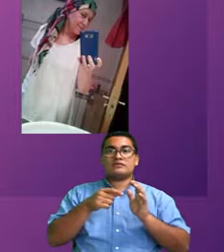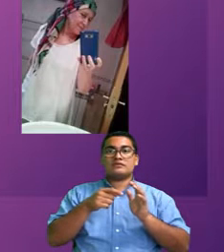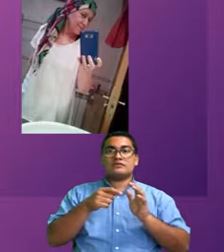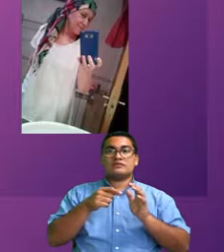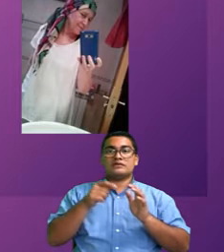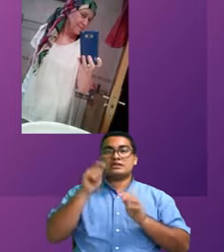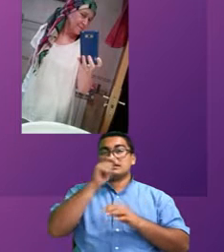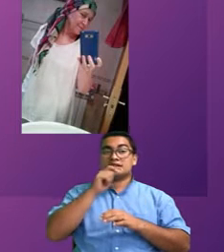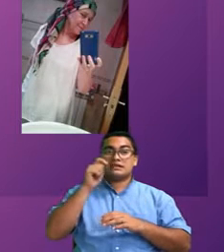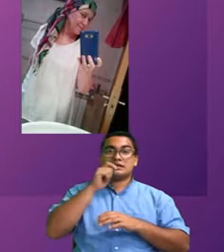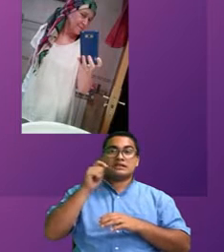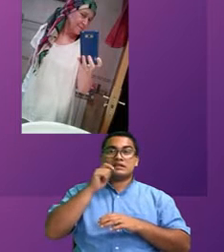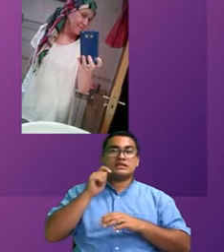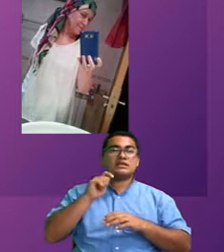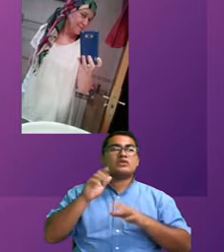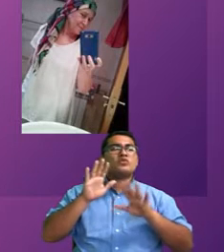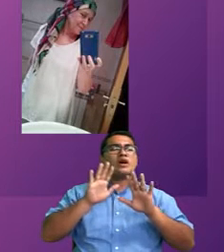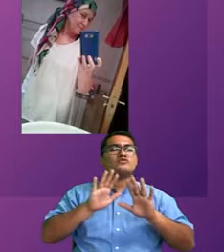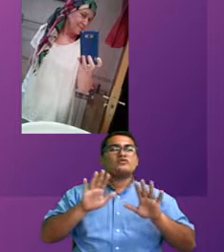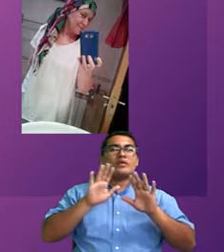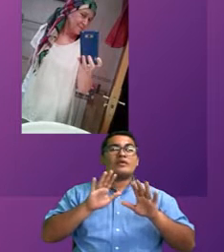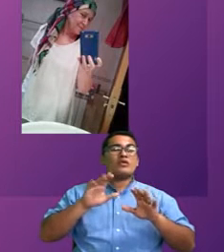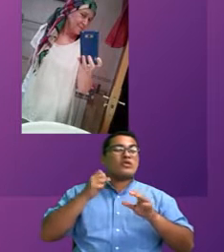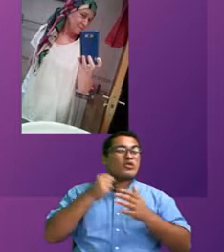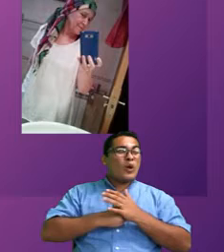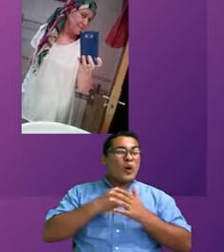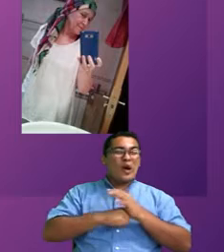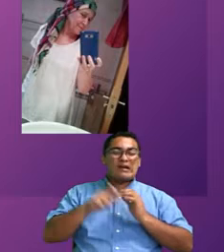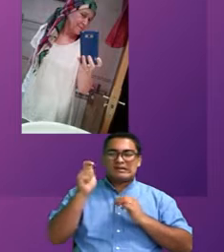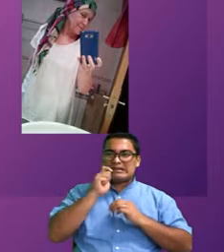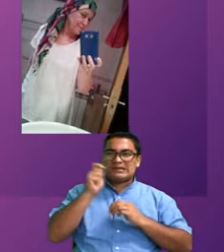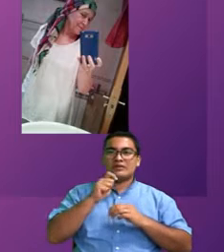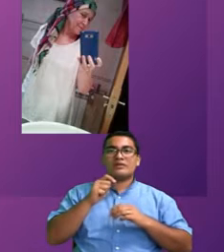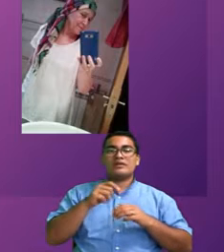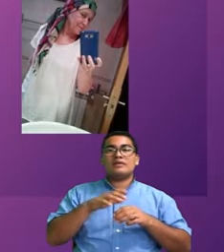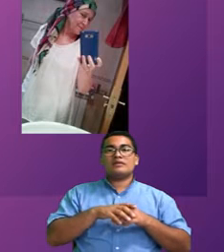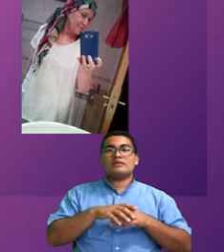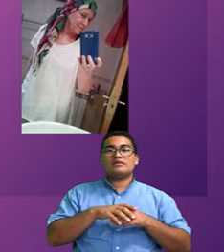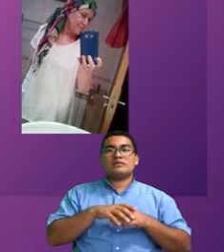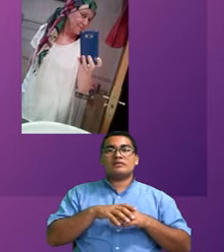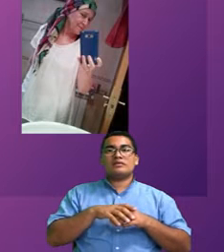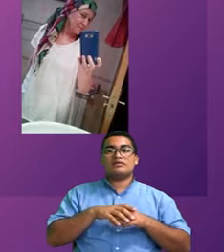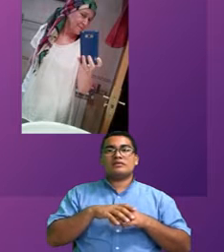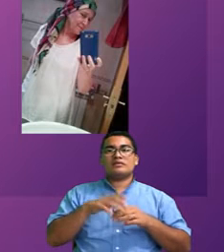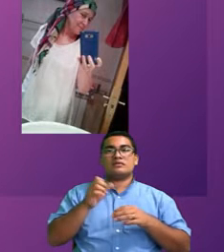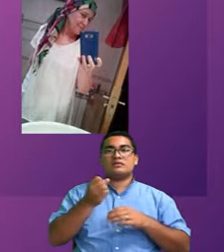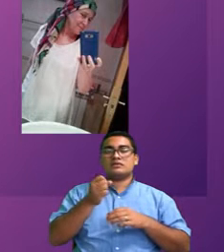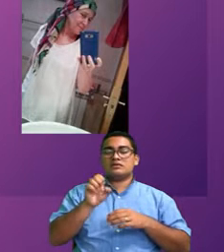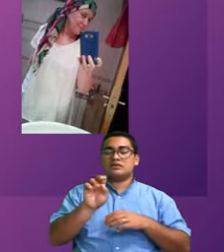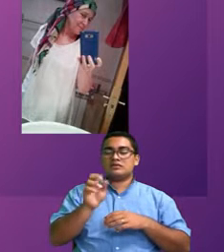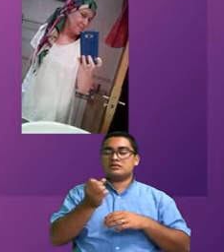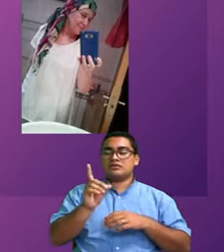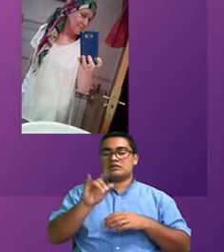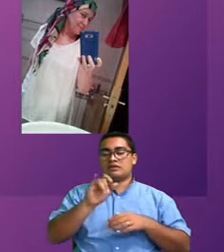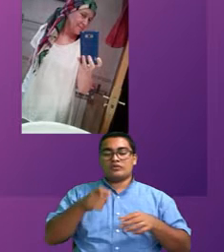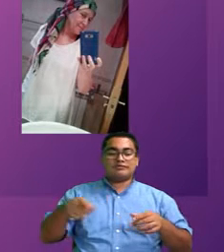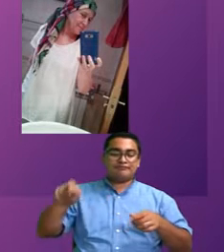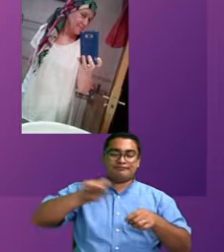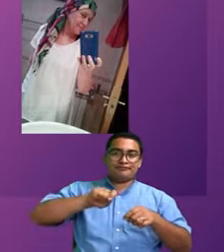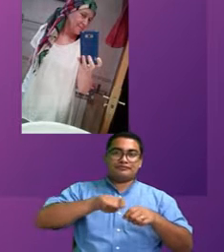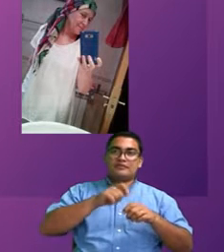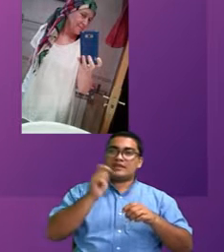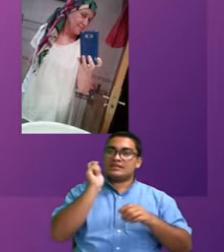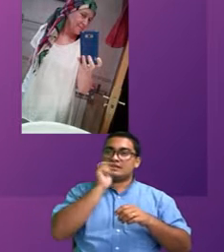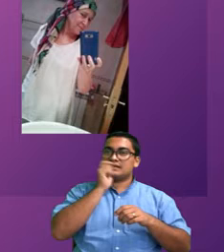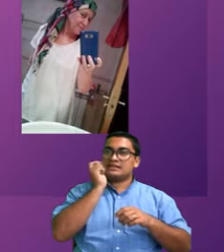celda suavecita, no los duros, los de celda suave, pasta dental que son para encías sensibles, porque a ellos a veces no le